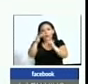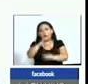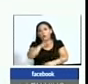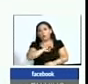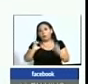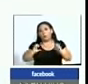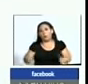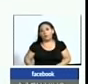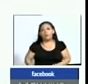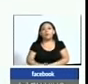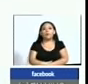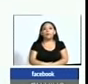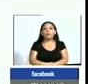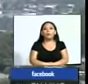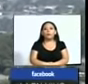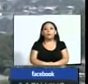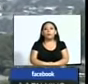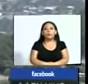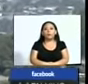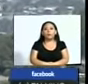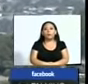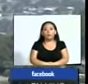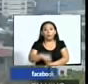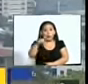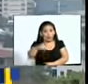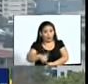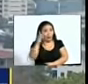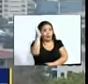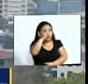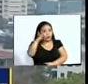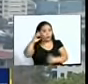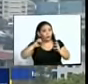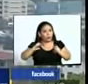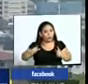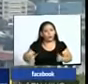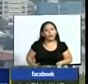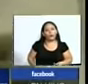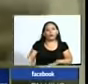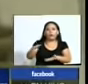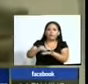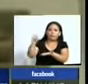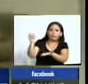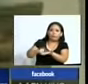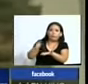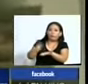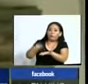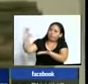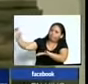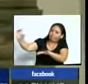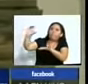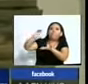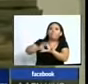el siguiente informe. El gobierno de El Salvador adquirió una nueva deuda por